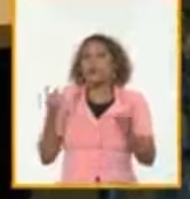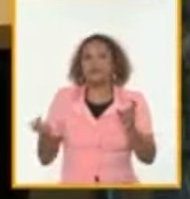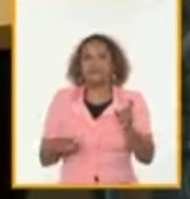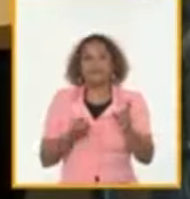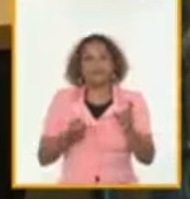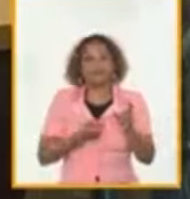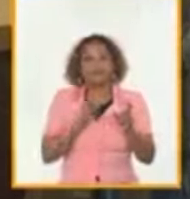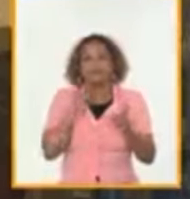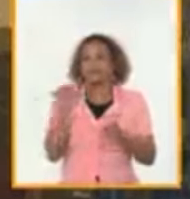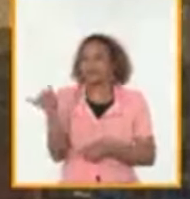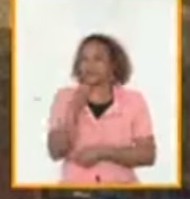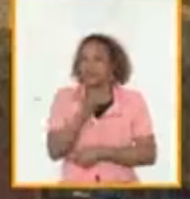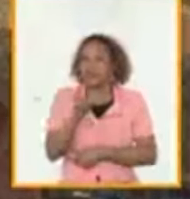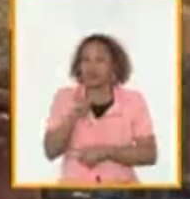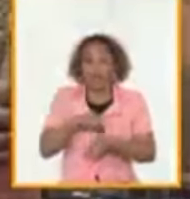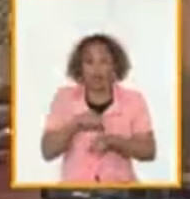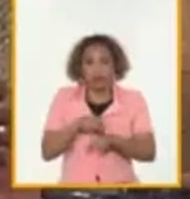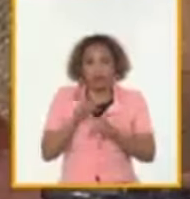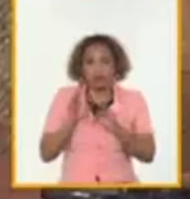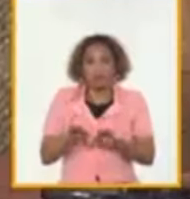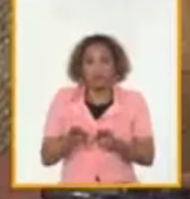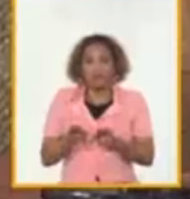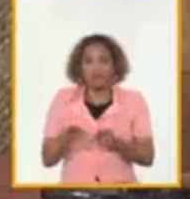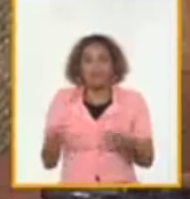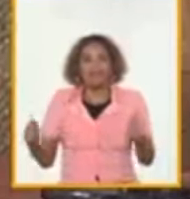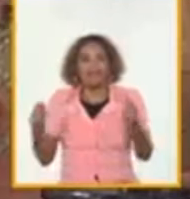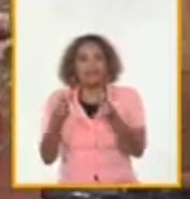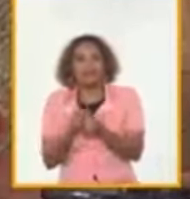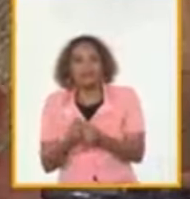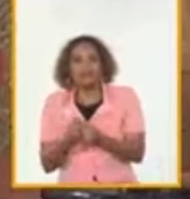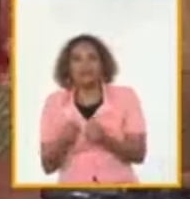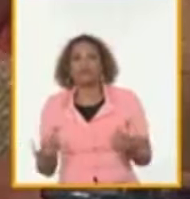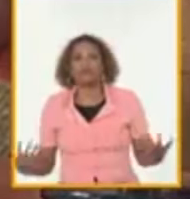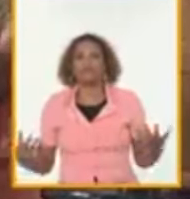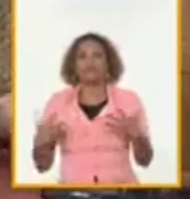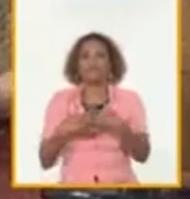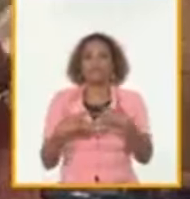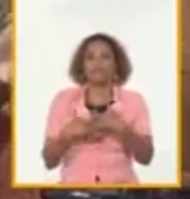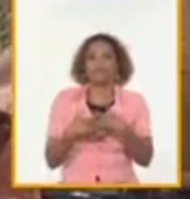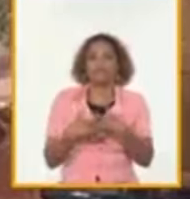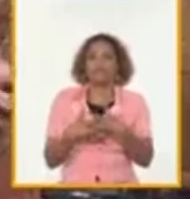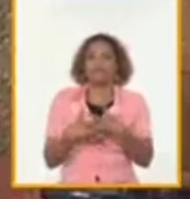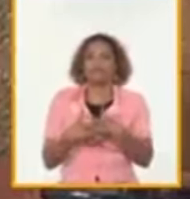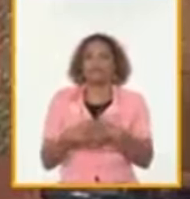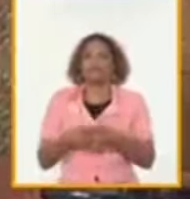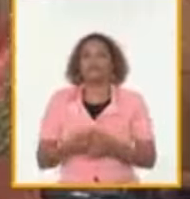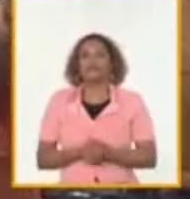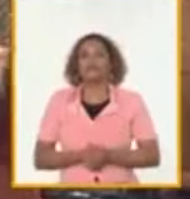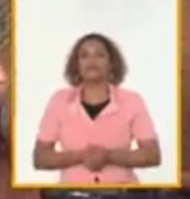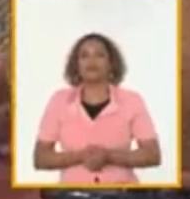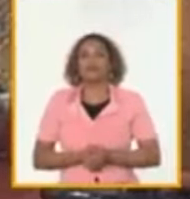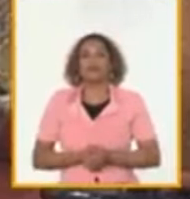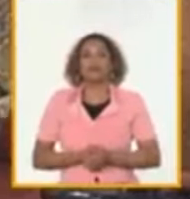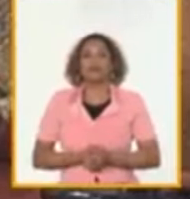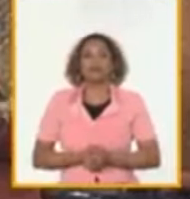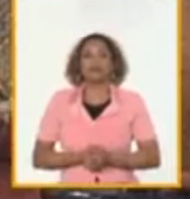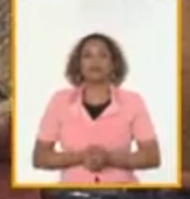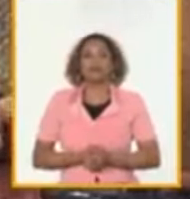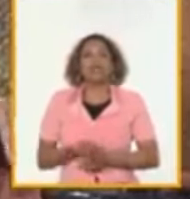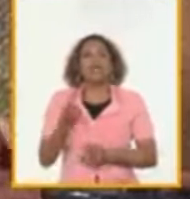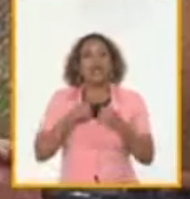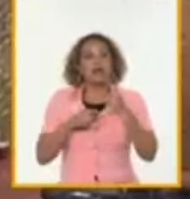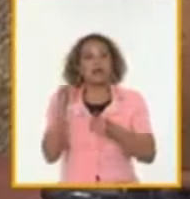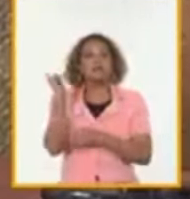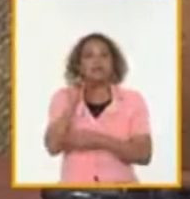jóvenes que están ahora mismo han estado eh trabajando desmontando como decimos nosotros la televisión